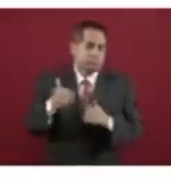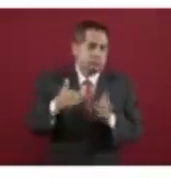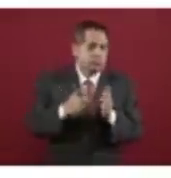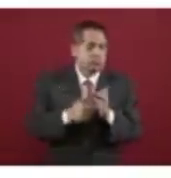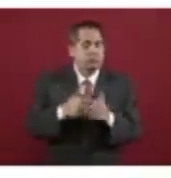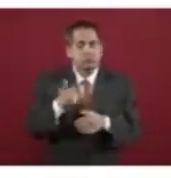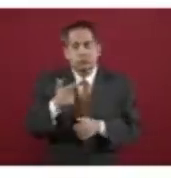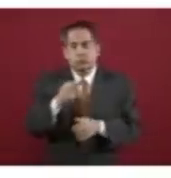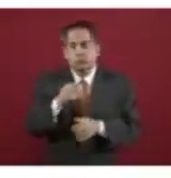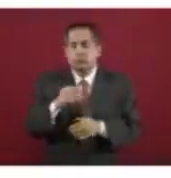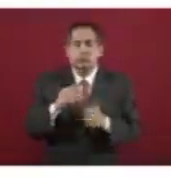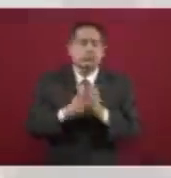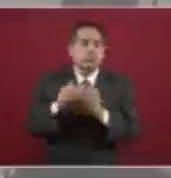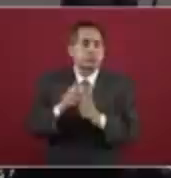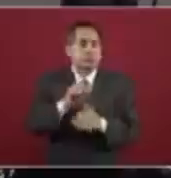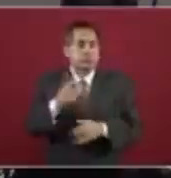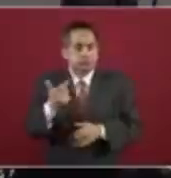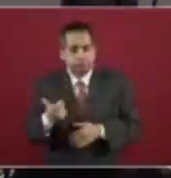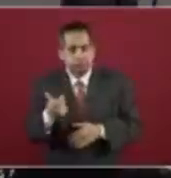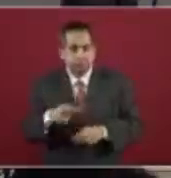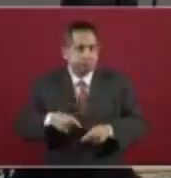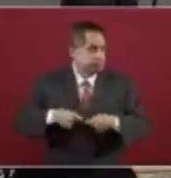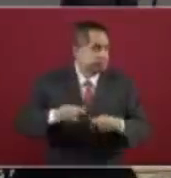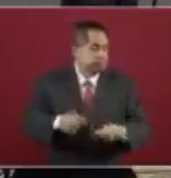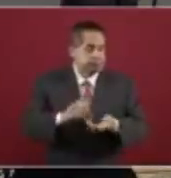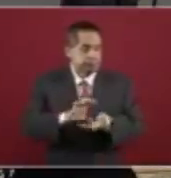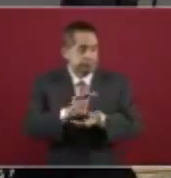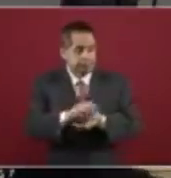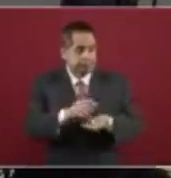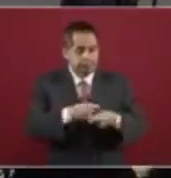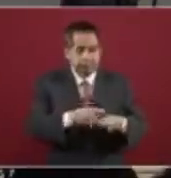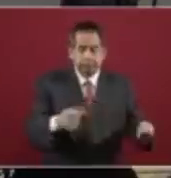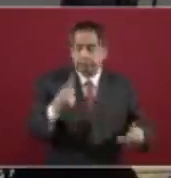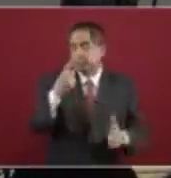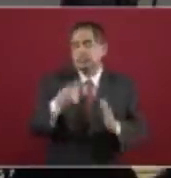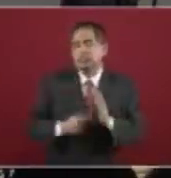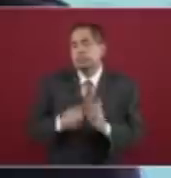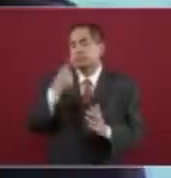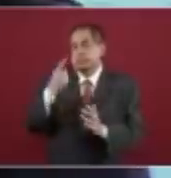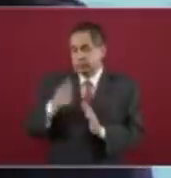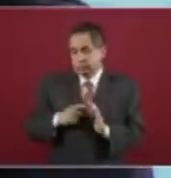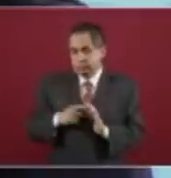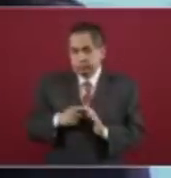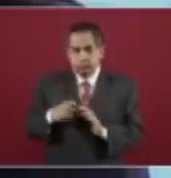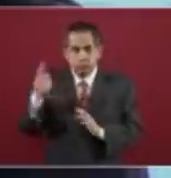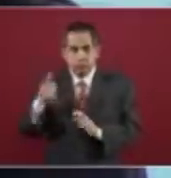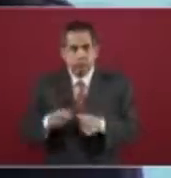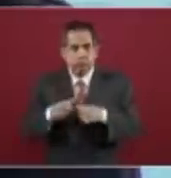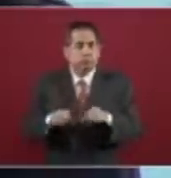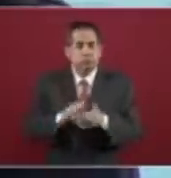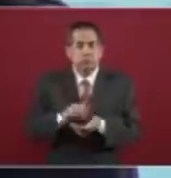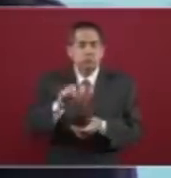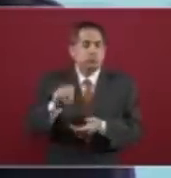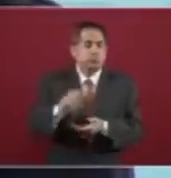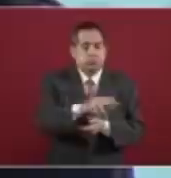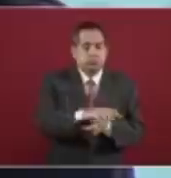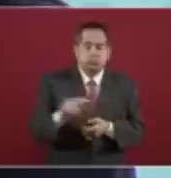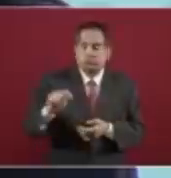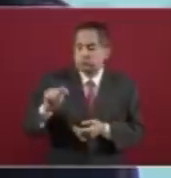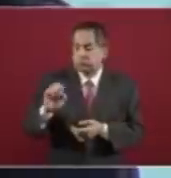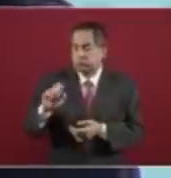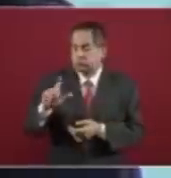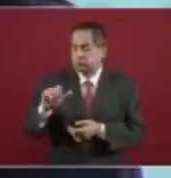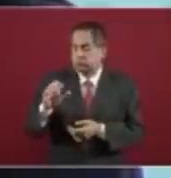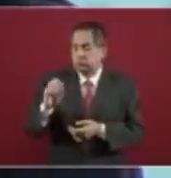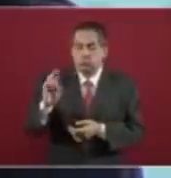666.7 millones de pesos que se entregarán por única vez con una orden de pago a través de Telecom y